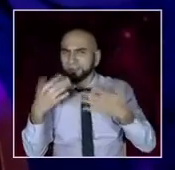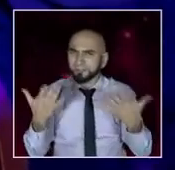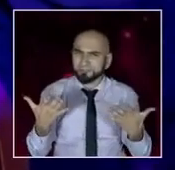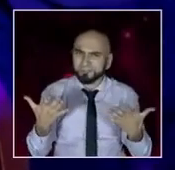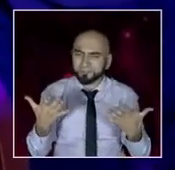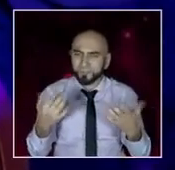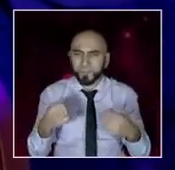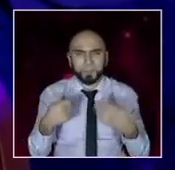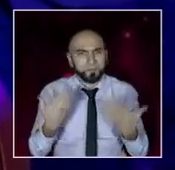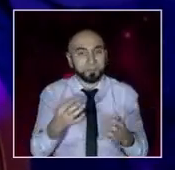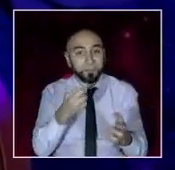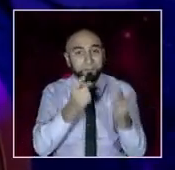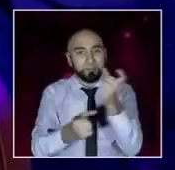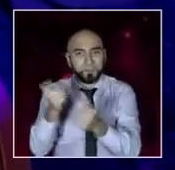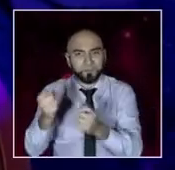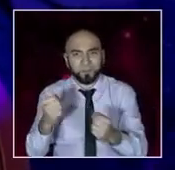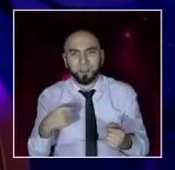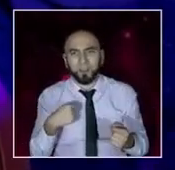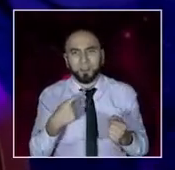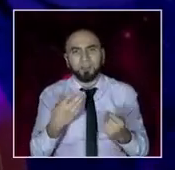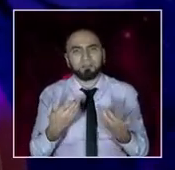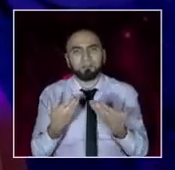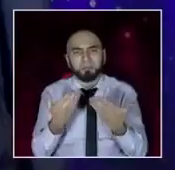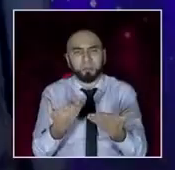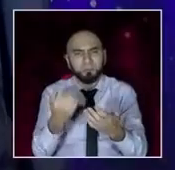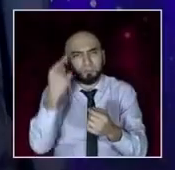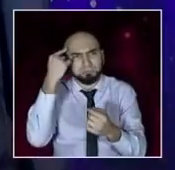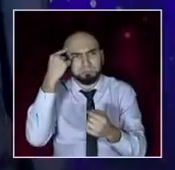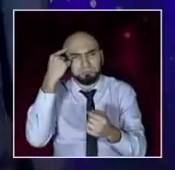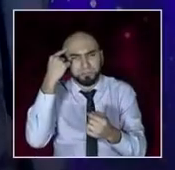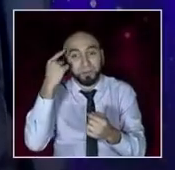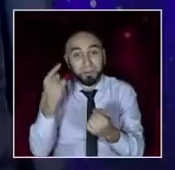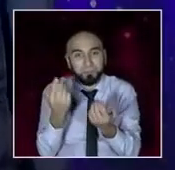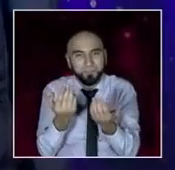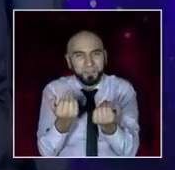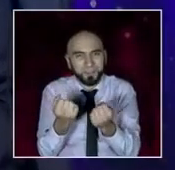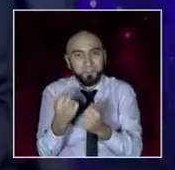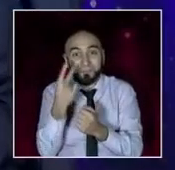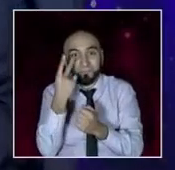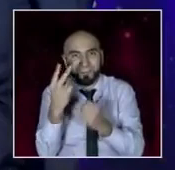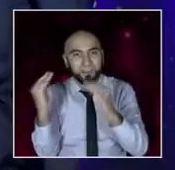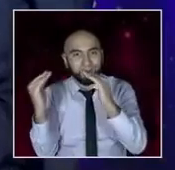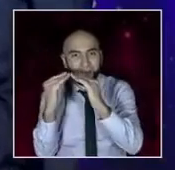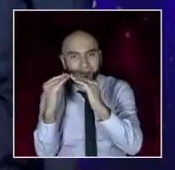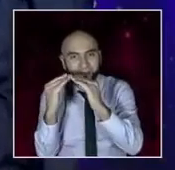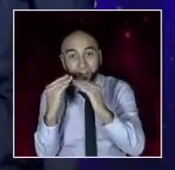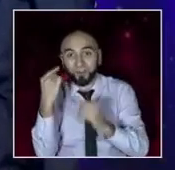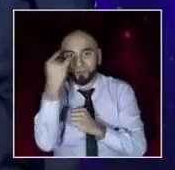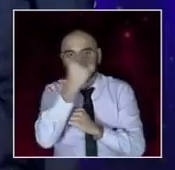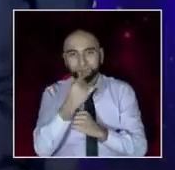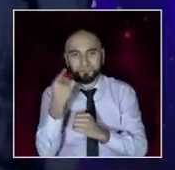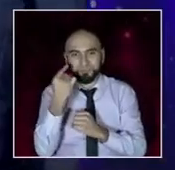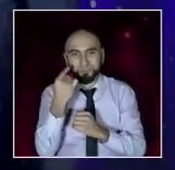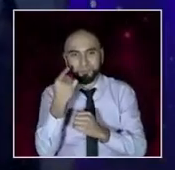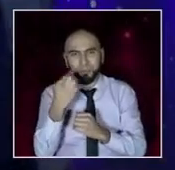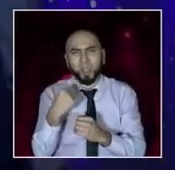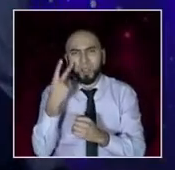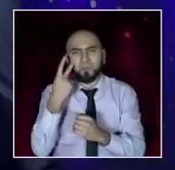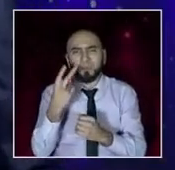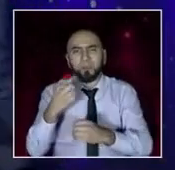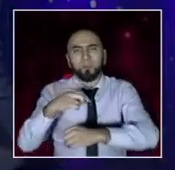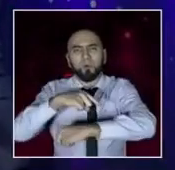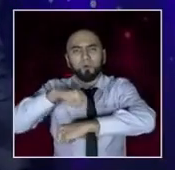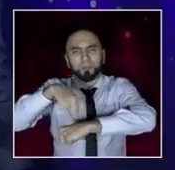la gente a que espere ver un rostro a una casa a través de la palabra. Y medimos cuánto les demora en ver la